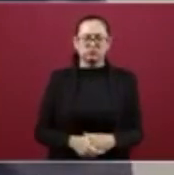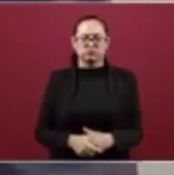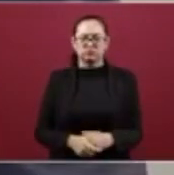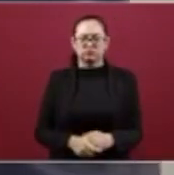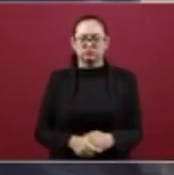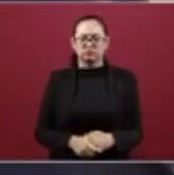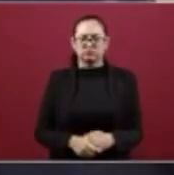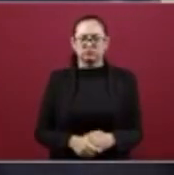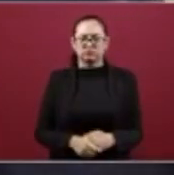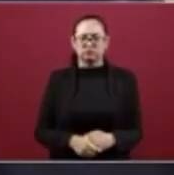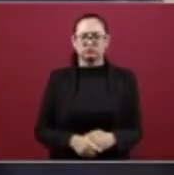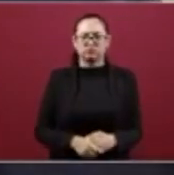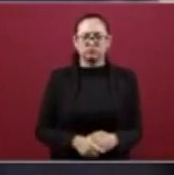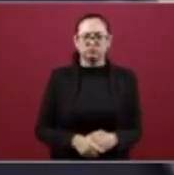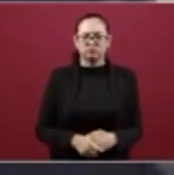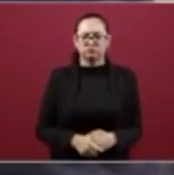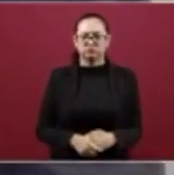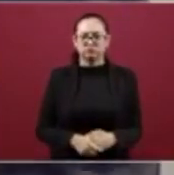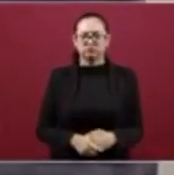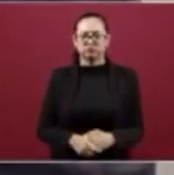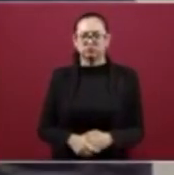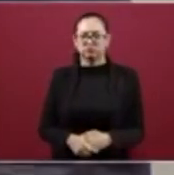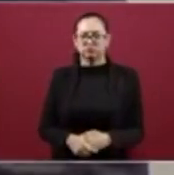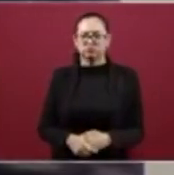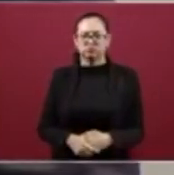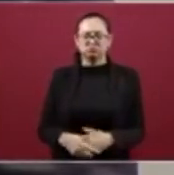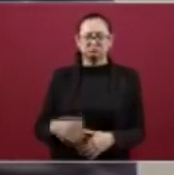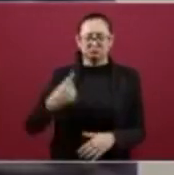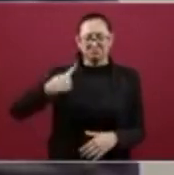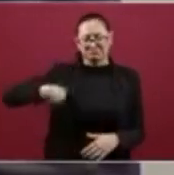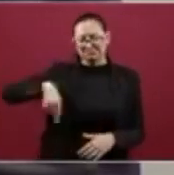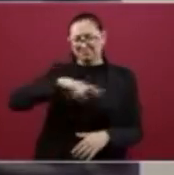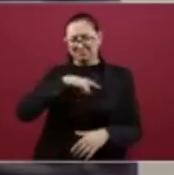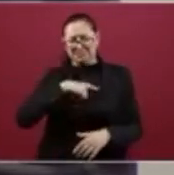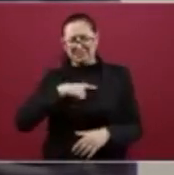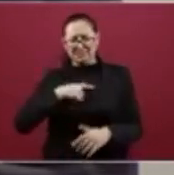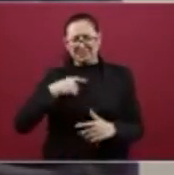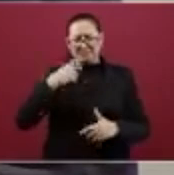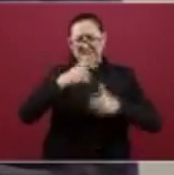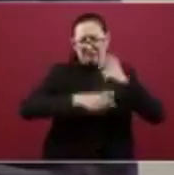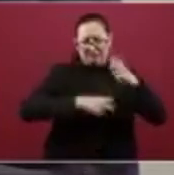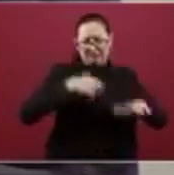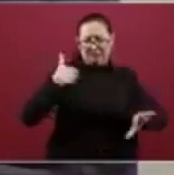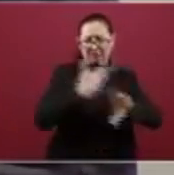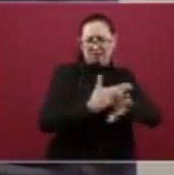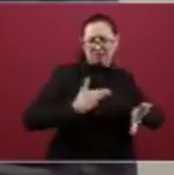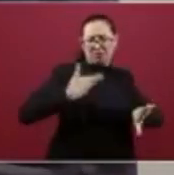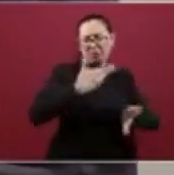Nosotros no vamos a perseguir a nadie por sus ideas,